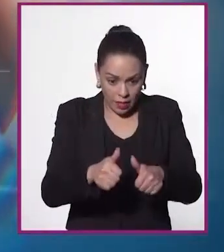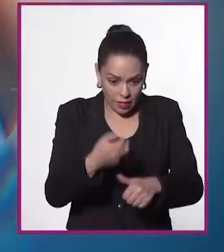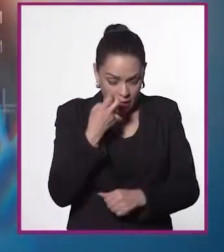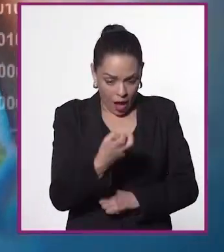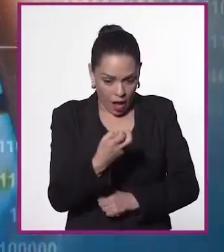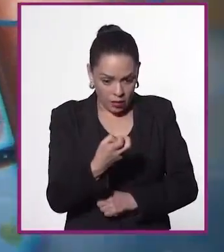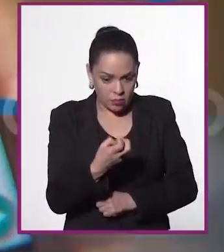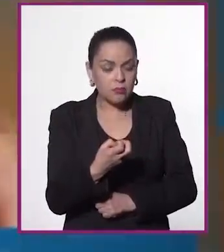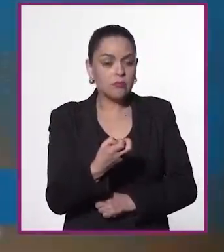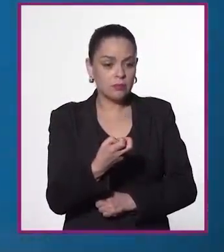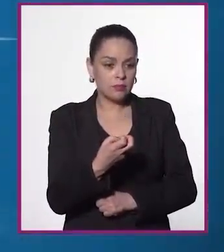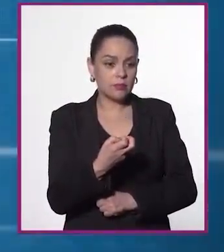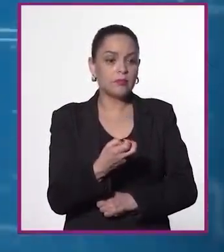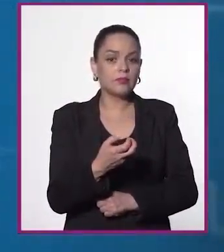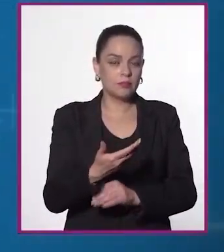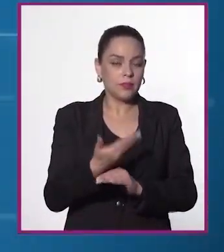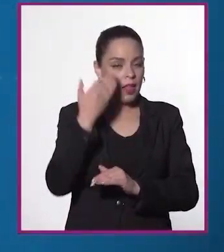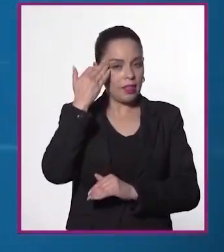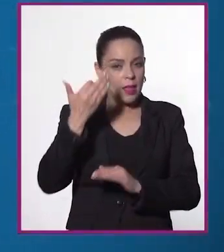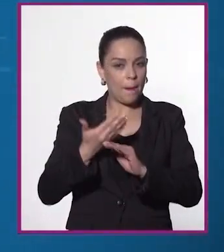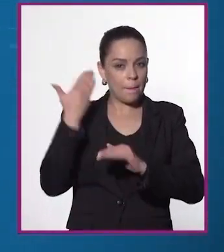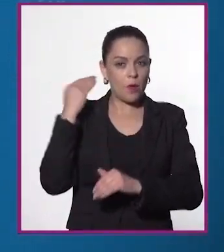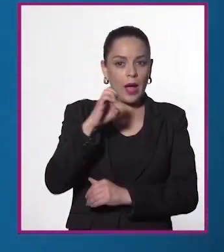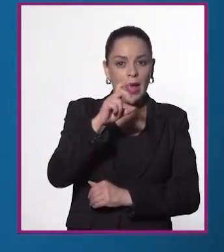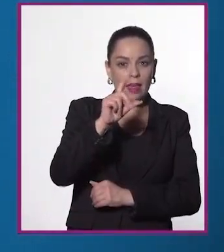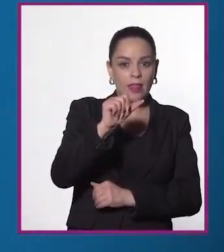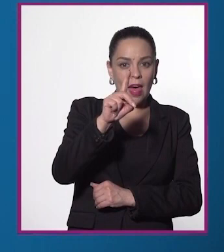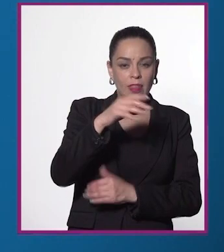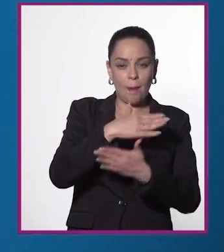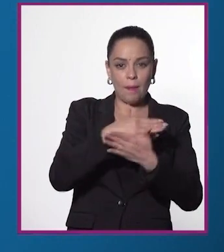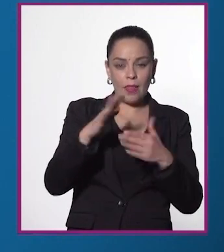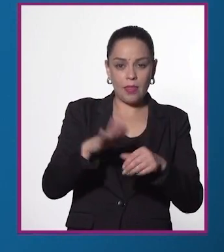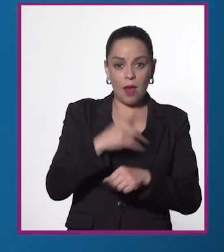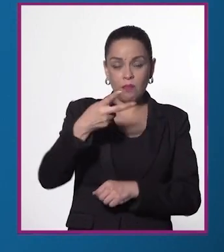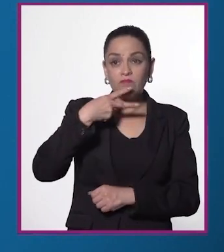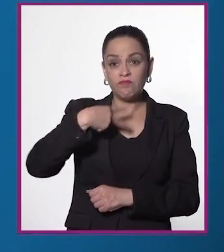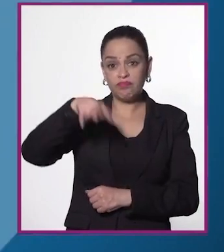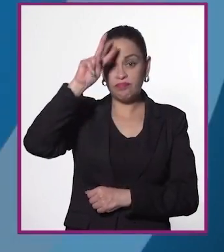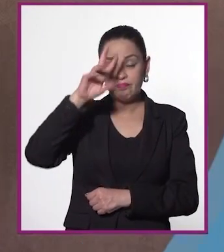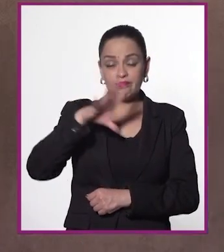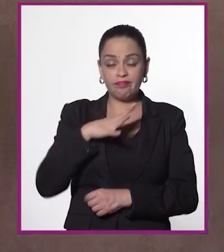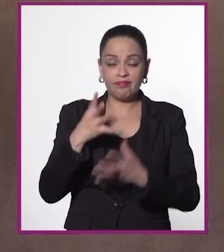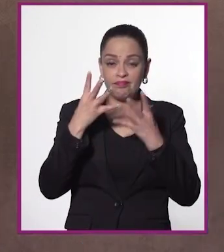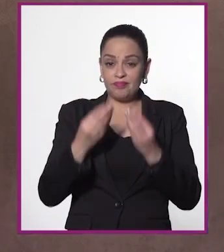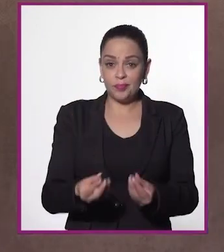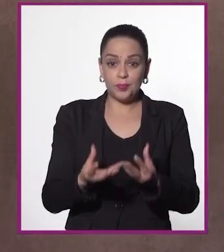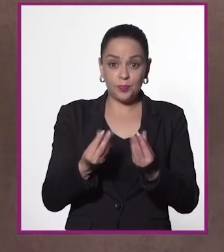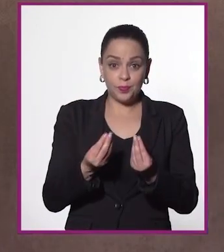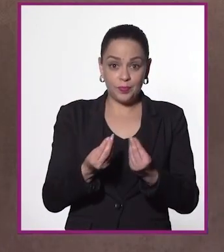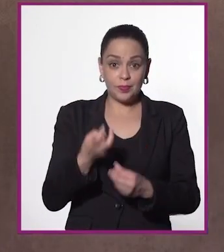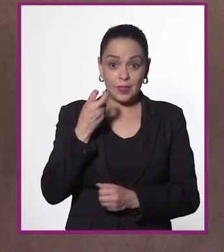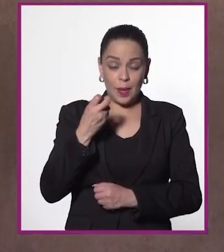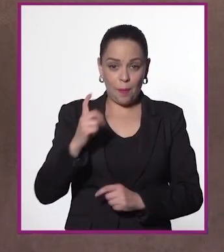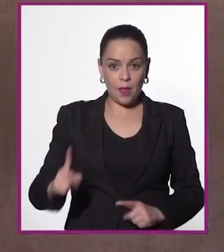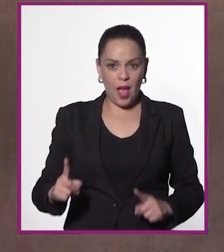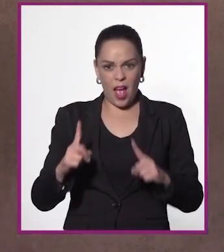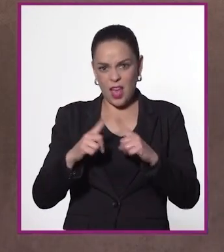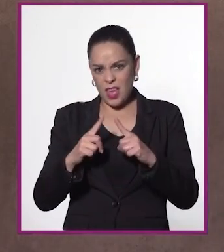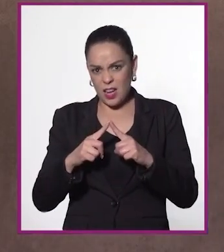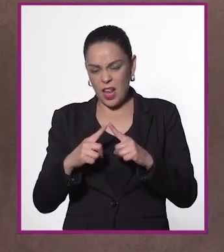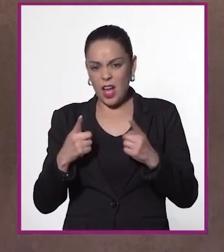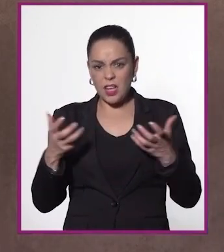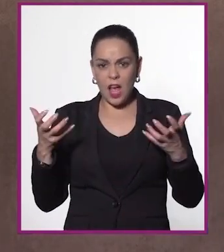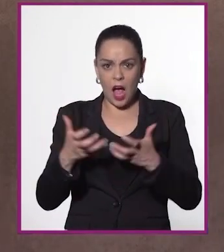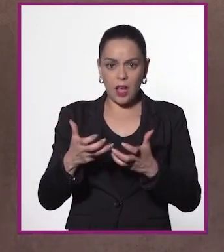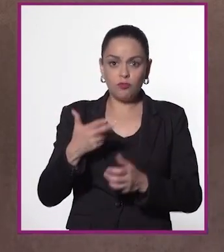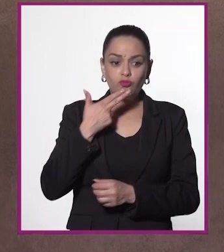estos es en la Edad Media, ya que el analfabetismo era lo más común. Así que en las iglesias comenzaron a